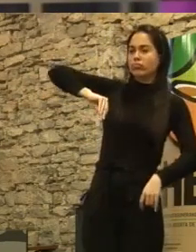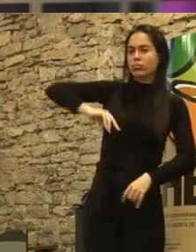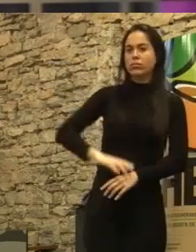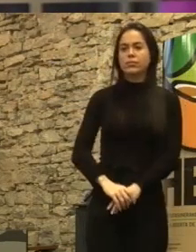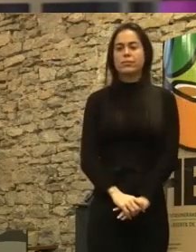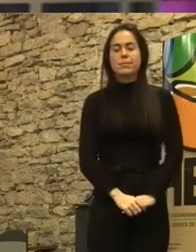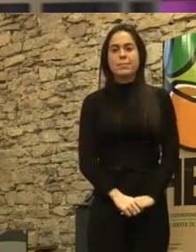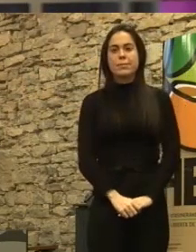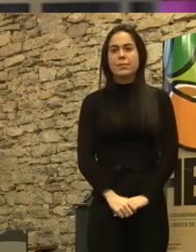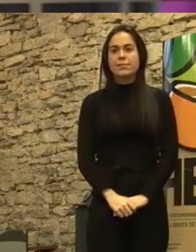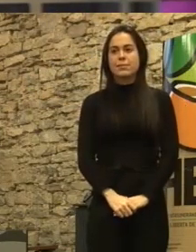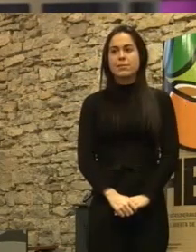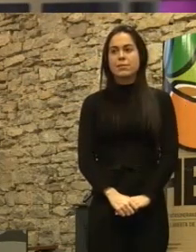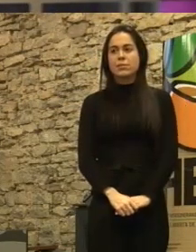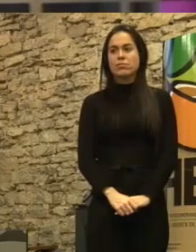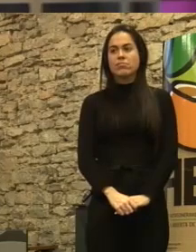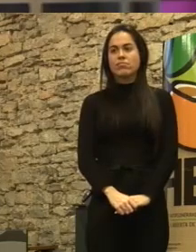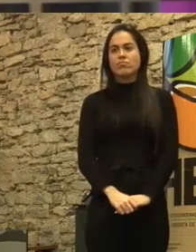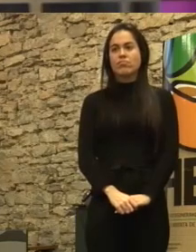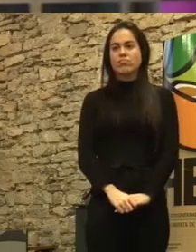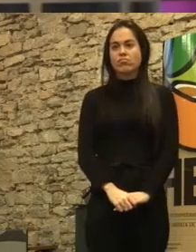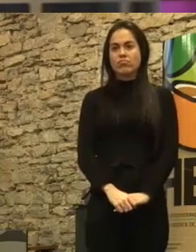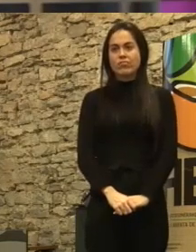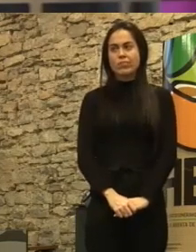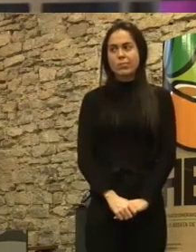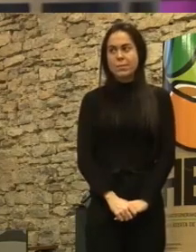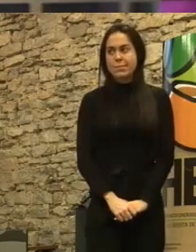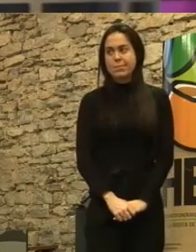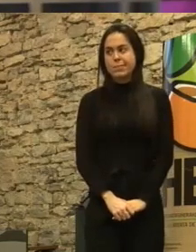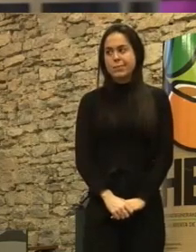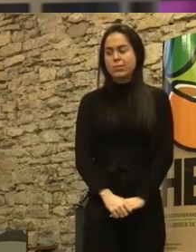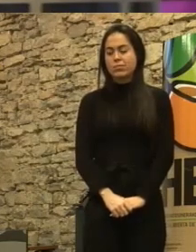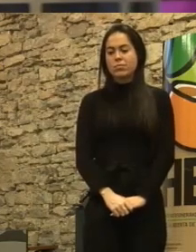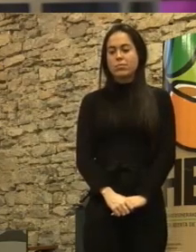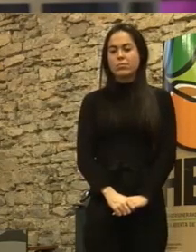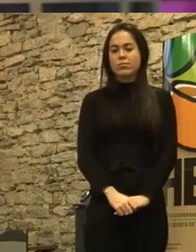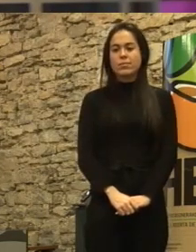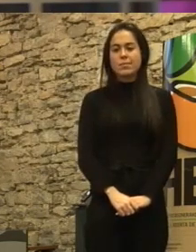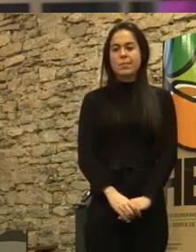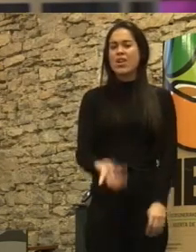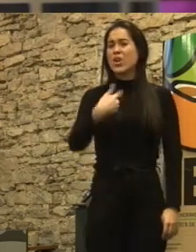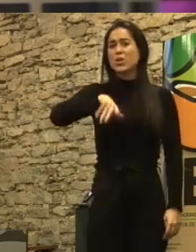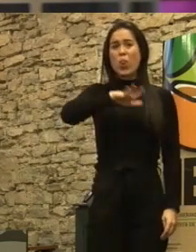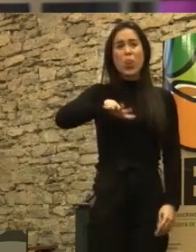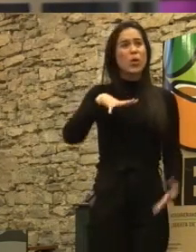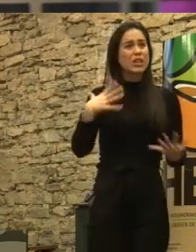cosas, ya digo que estamos en todos aquellos sitios donde podamos aportar algo.